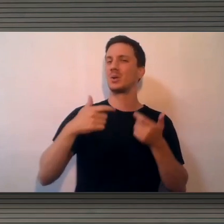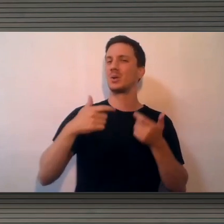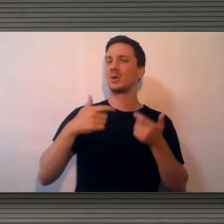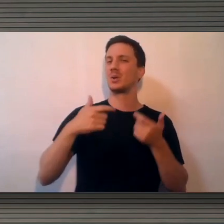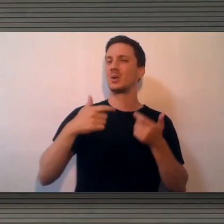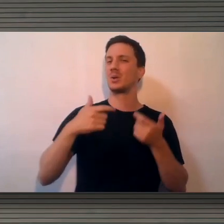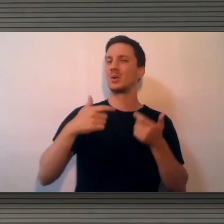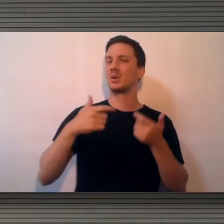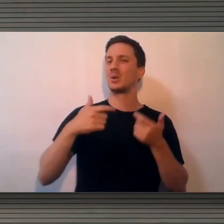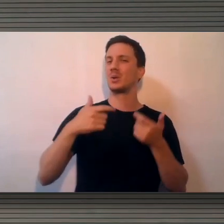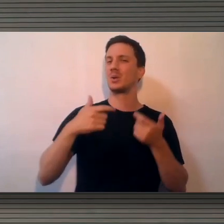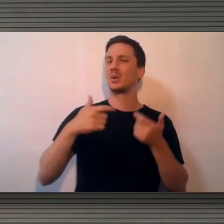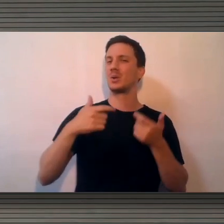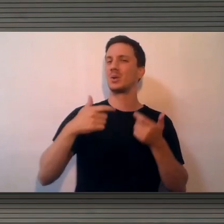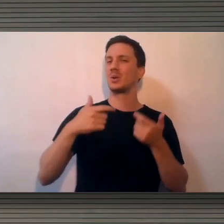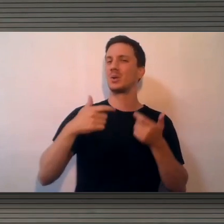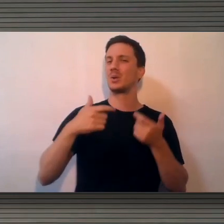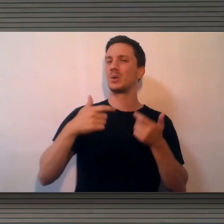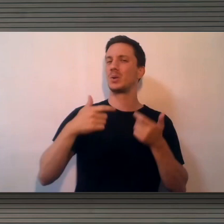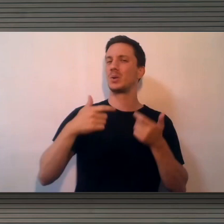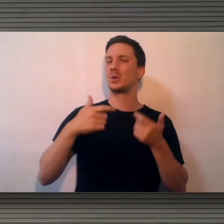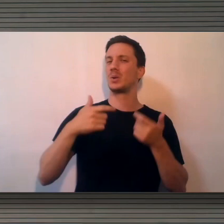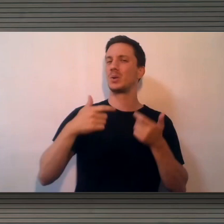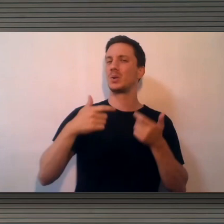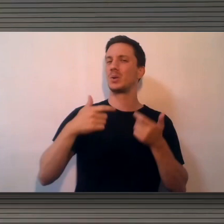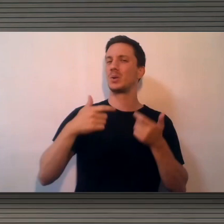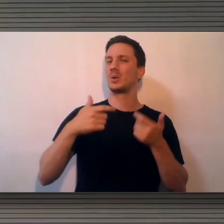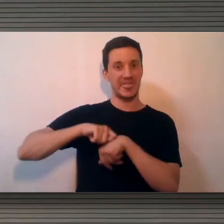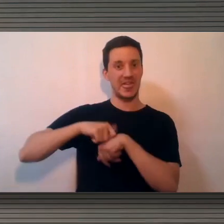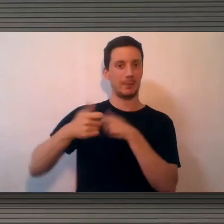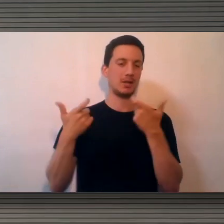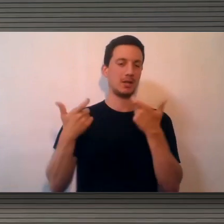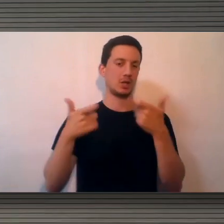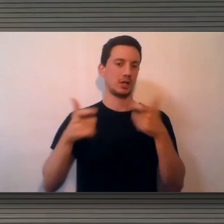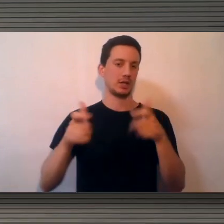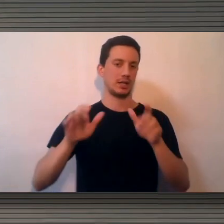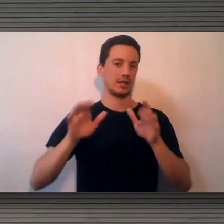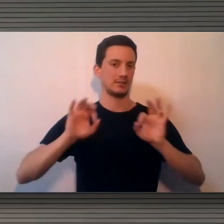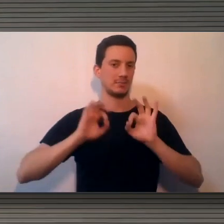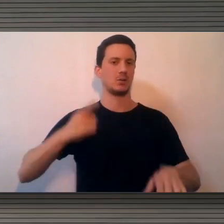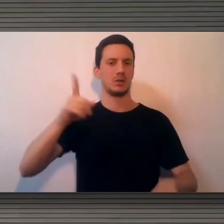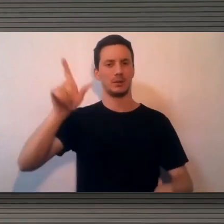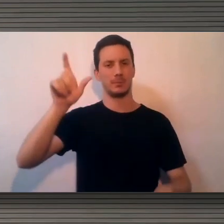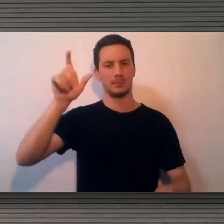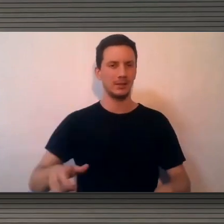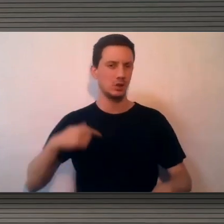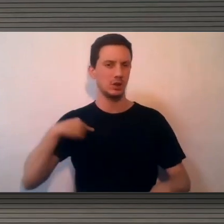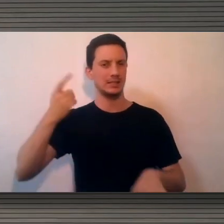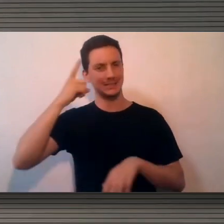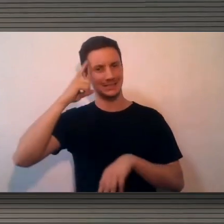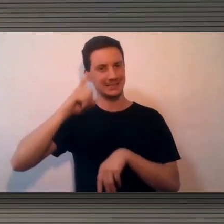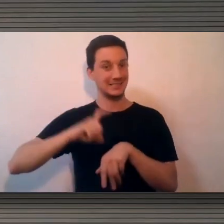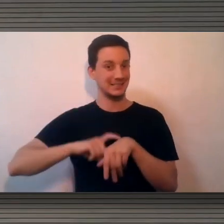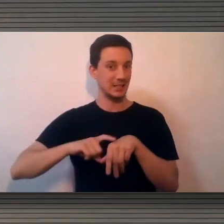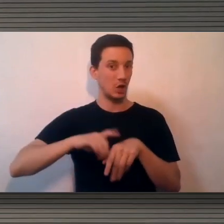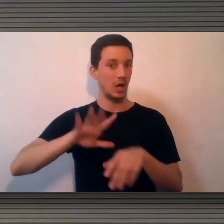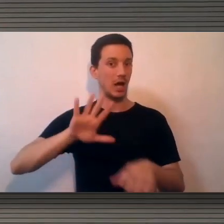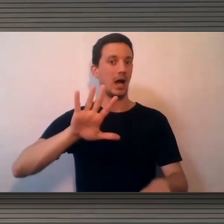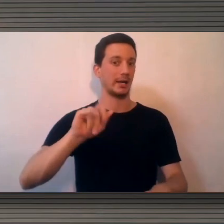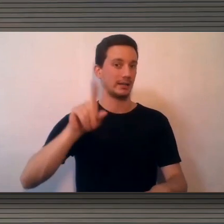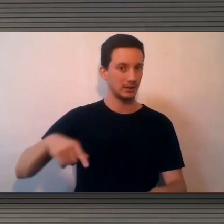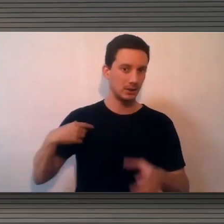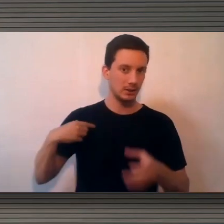una alergóloga y una psicóloga, y es muy interesante para si hay algún papi que tiene dermatitis atópica, pues